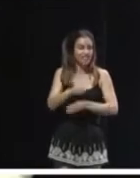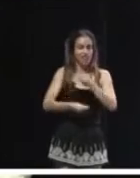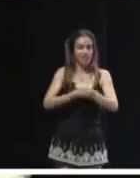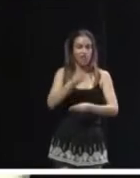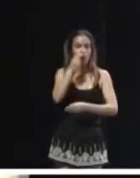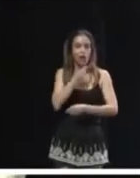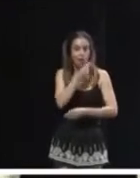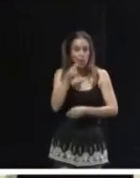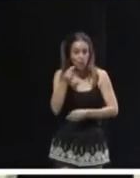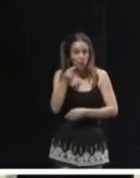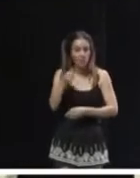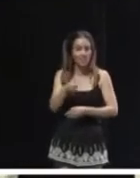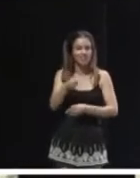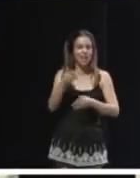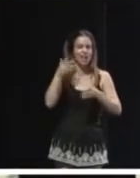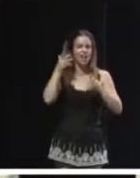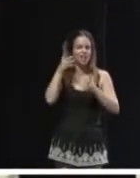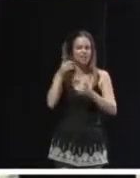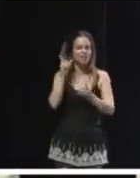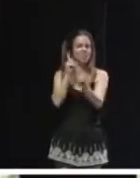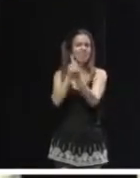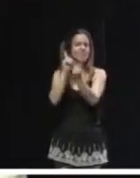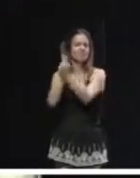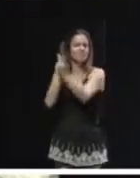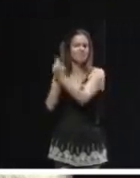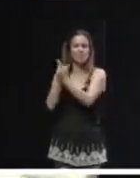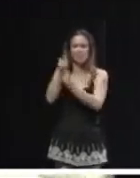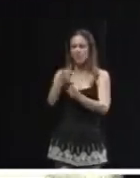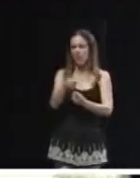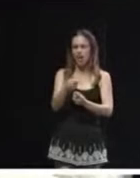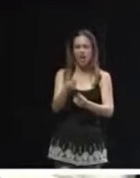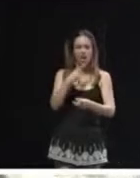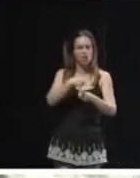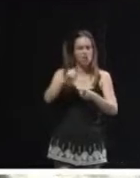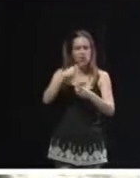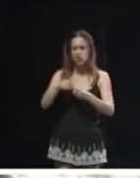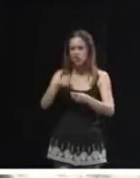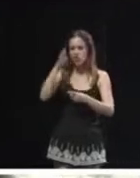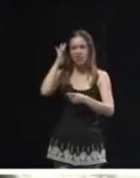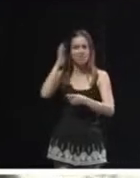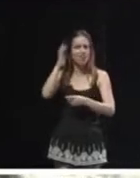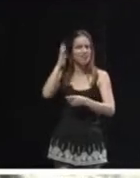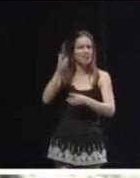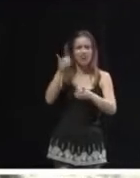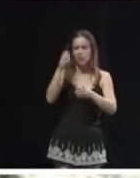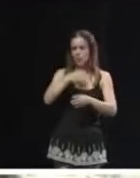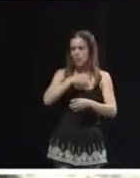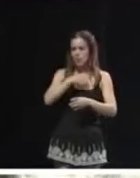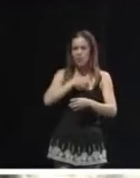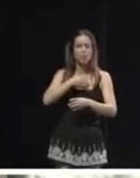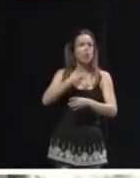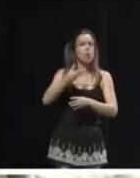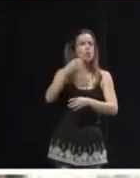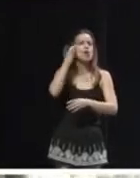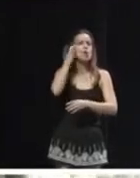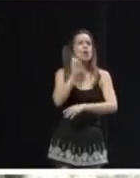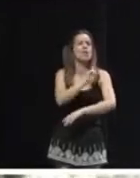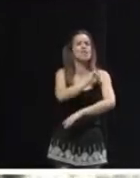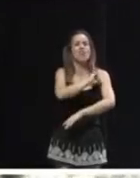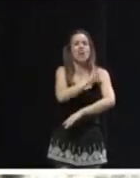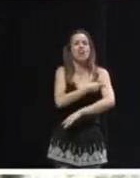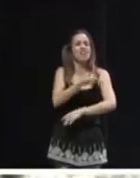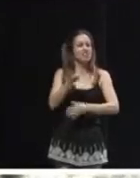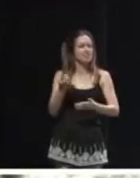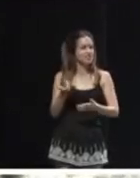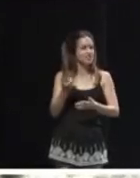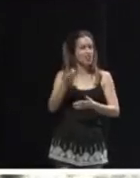lo que era inimaginable que se podía enfrentar, porque es una mujer valiente, porque las que estamos aquí nos reflejamos en ella y también las